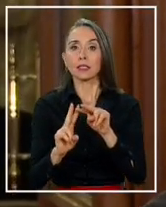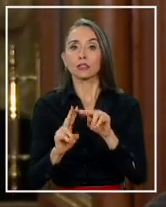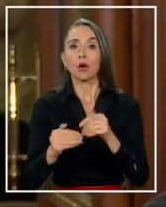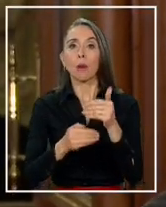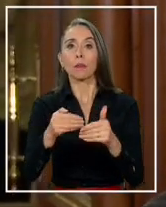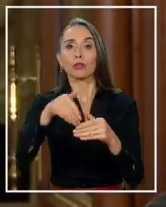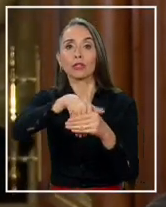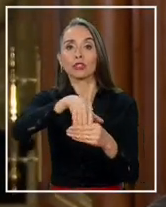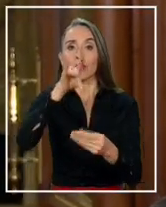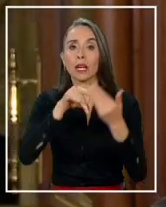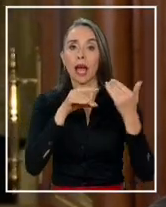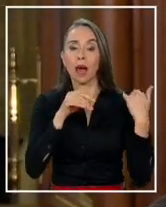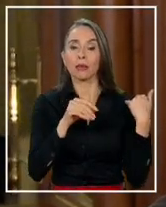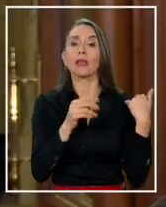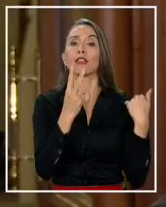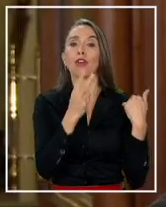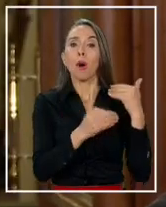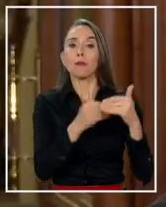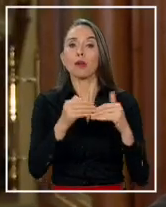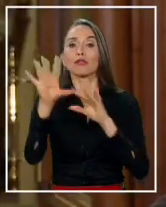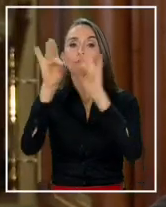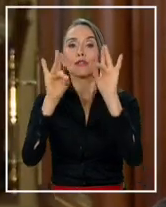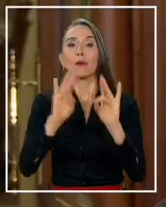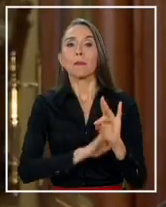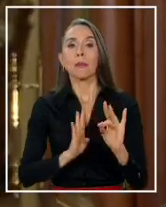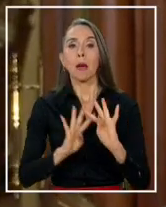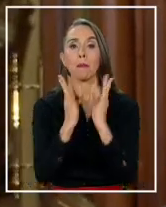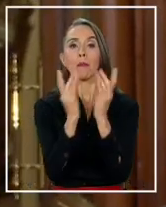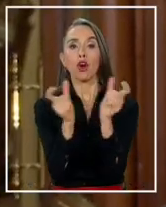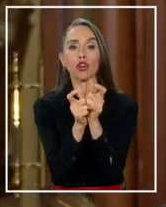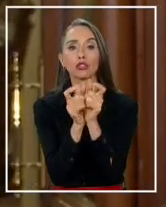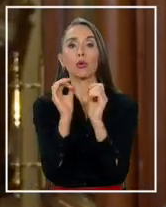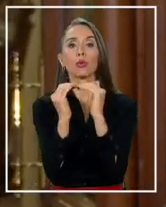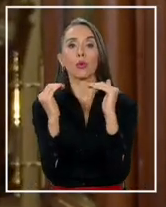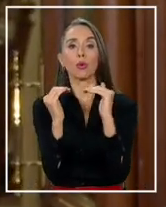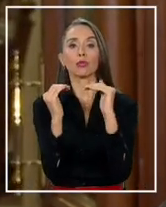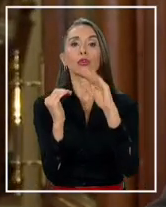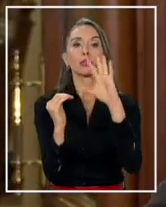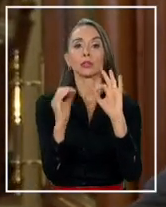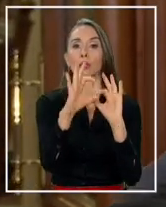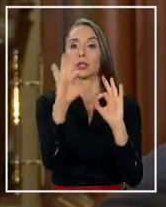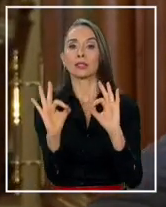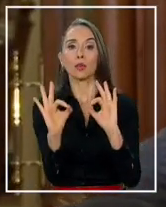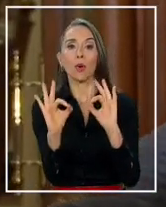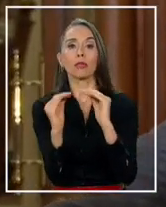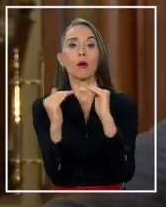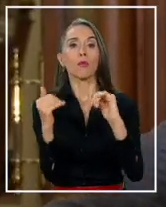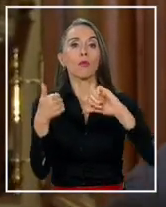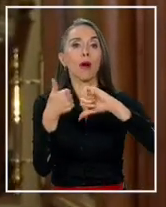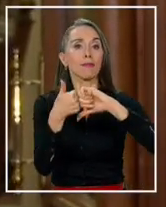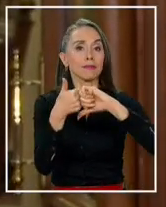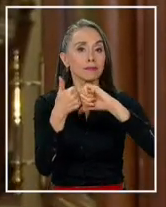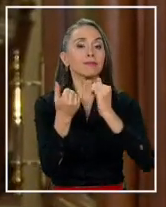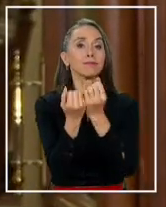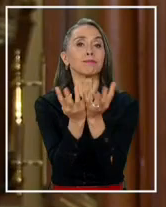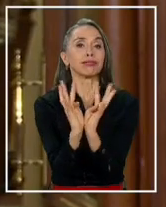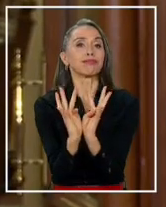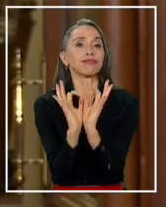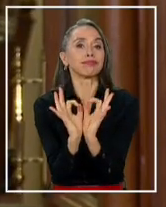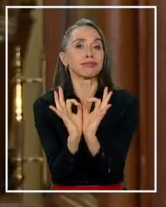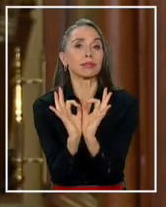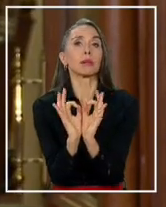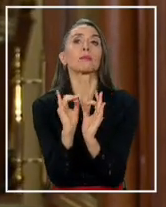los procesos eleccionarios para los 2 procesos constituyentes, en que efectivamente ahí había una paridad 50-50, pero sí creo que es